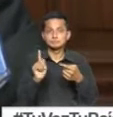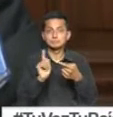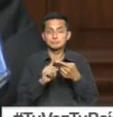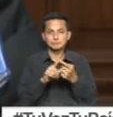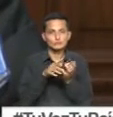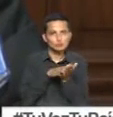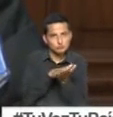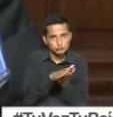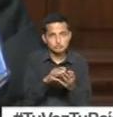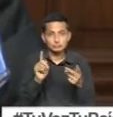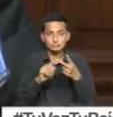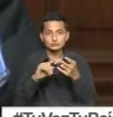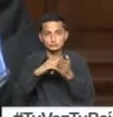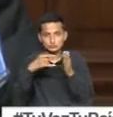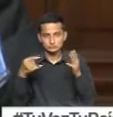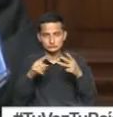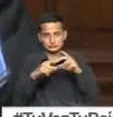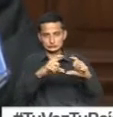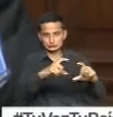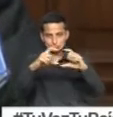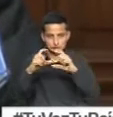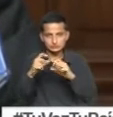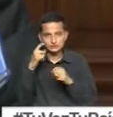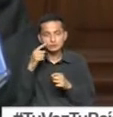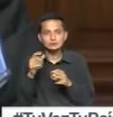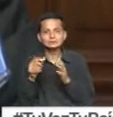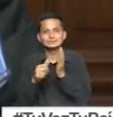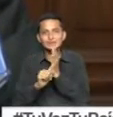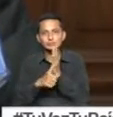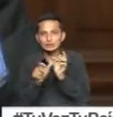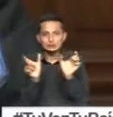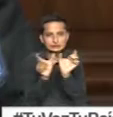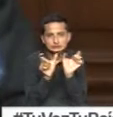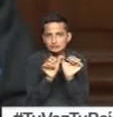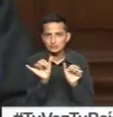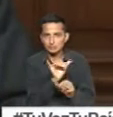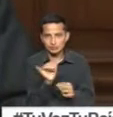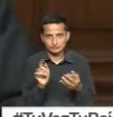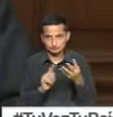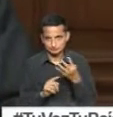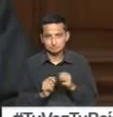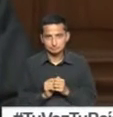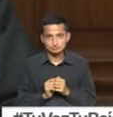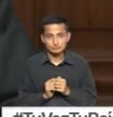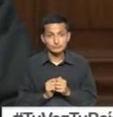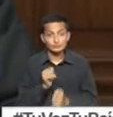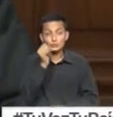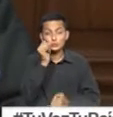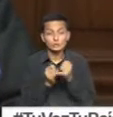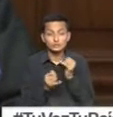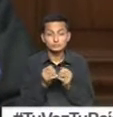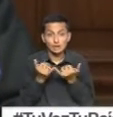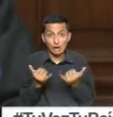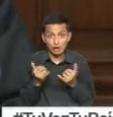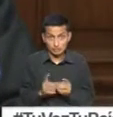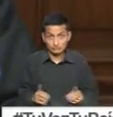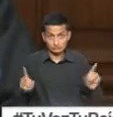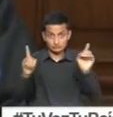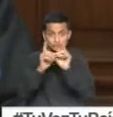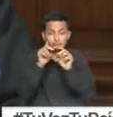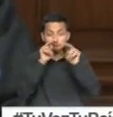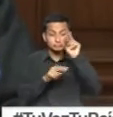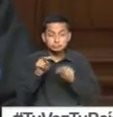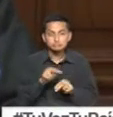el escaneo, el corte, la indexación y lógicamente la verificación de cada una de ellas. Electoral, al momento, en el último dato, al día de hoy, se han